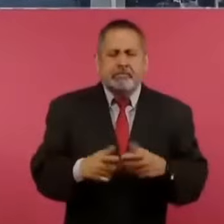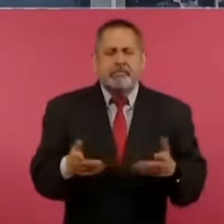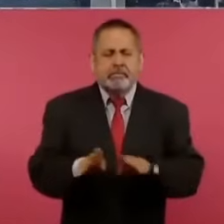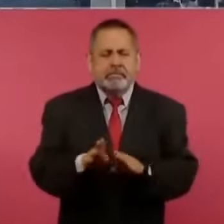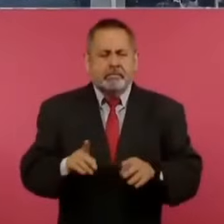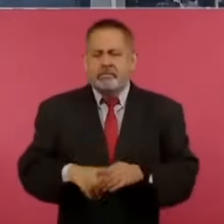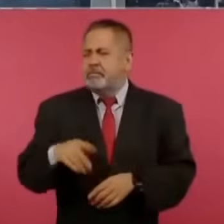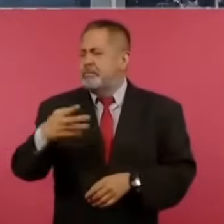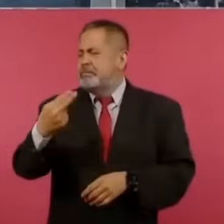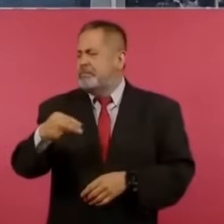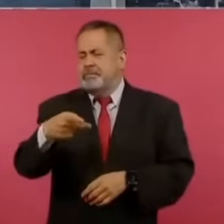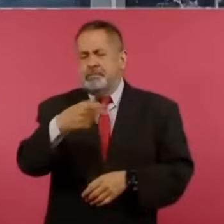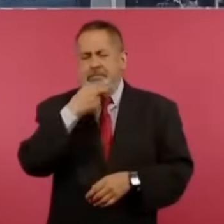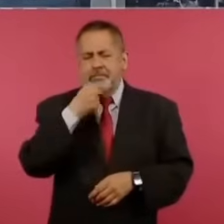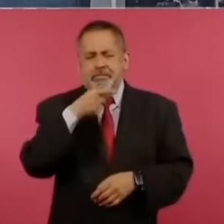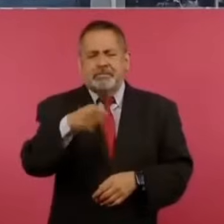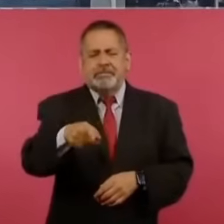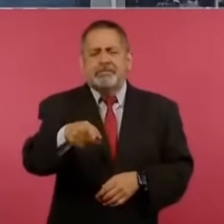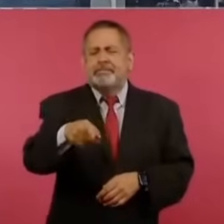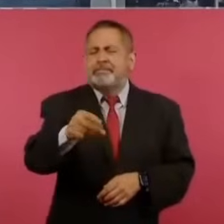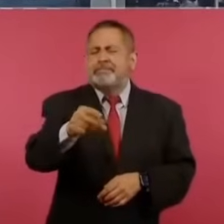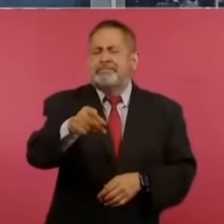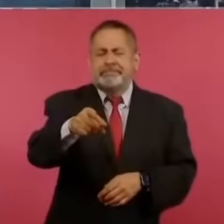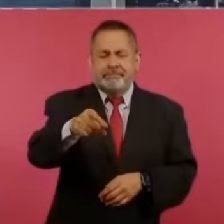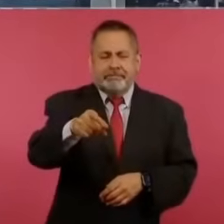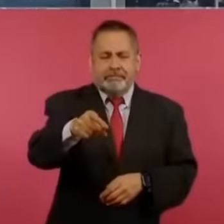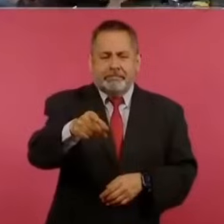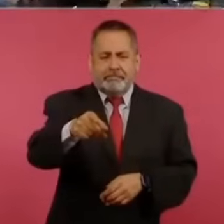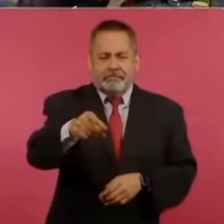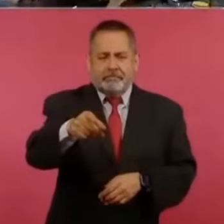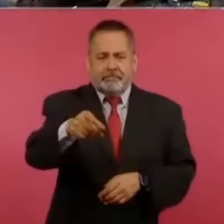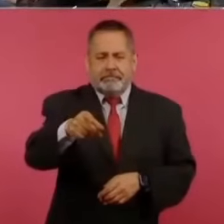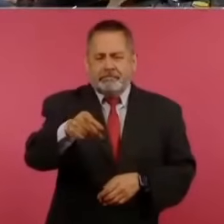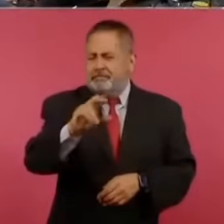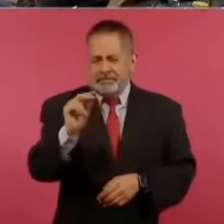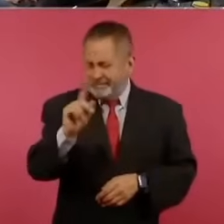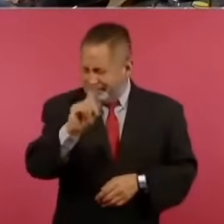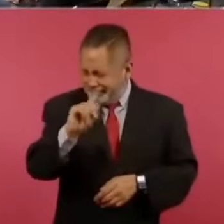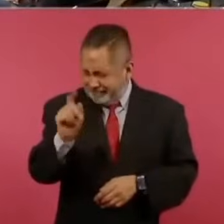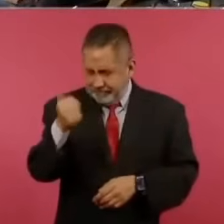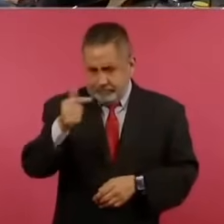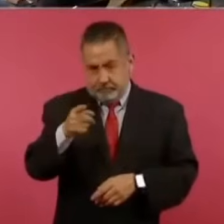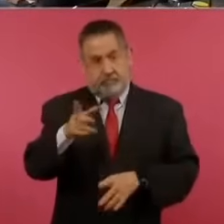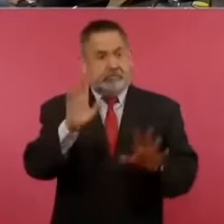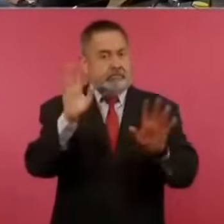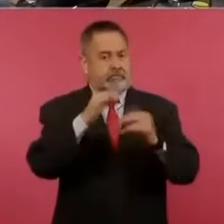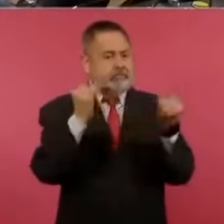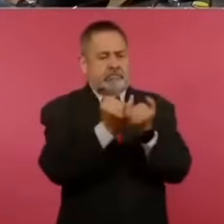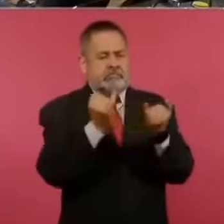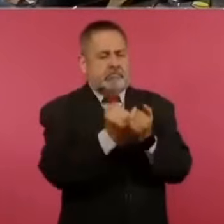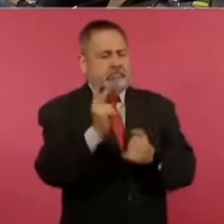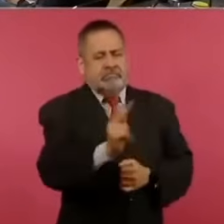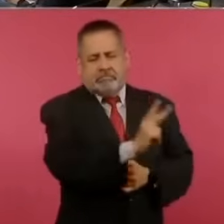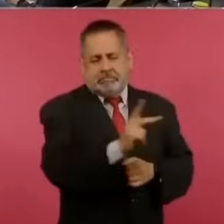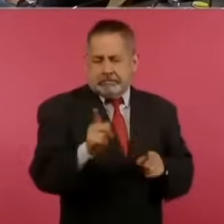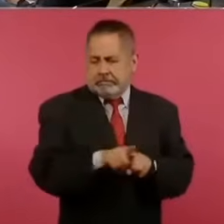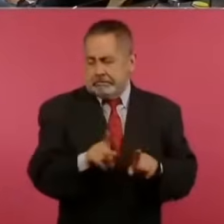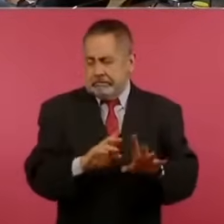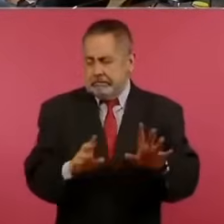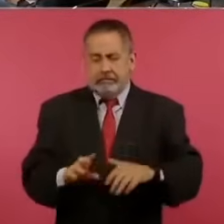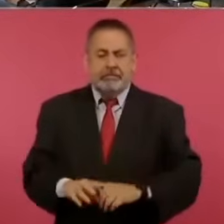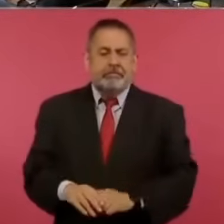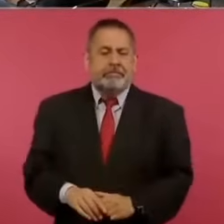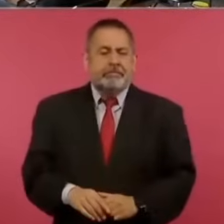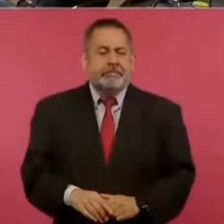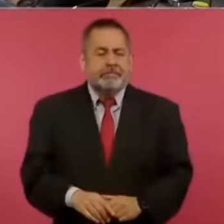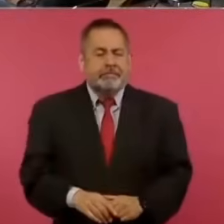¿cómo se llama el señor? Francisco Martín Moreno. No, es igual que estos.